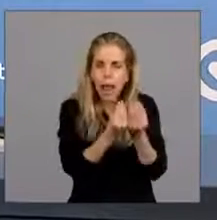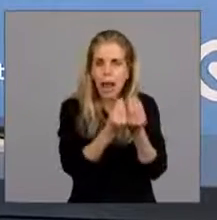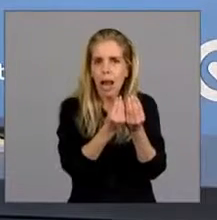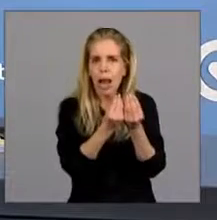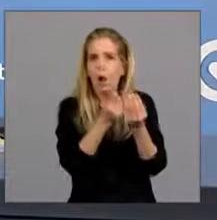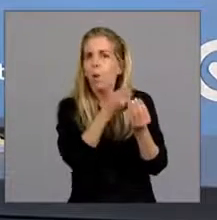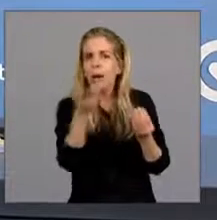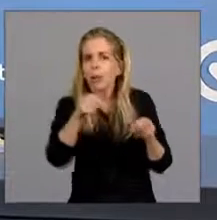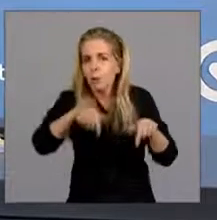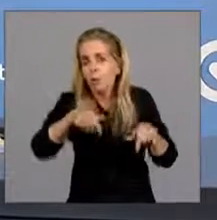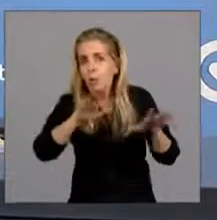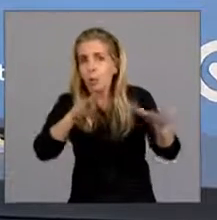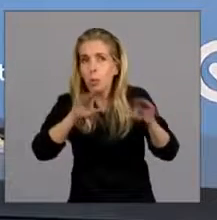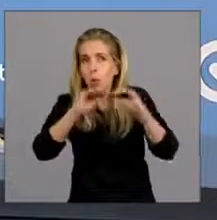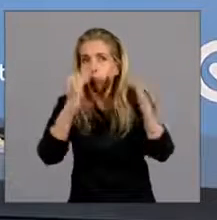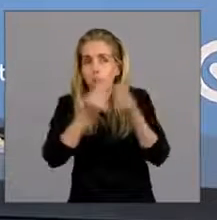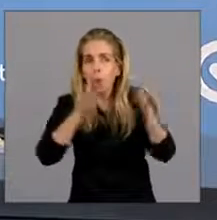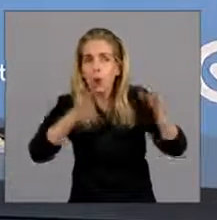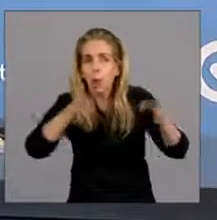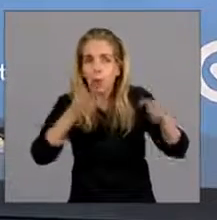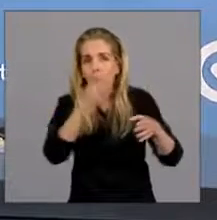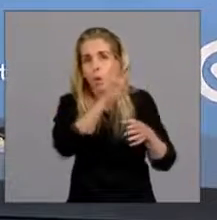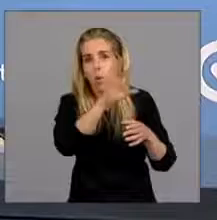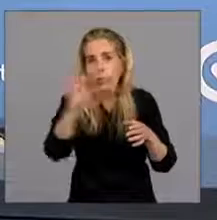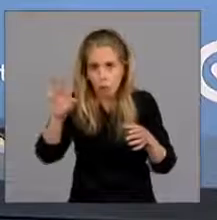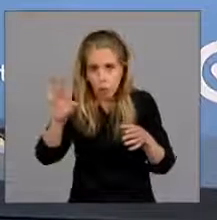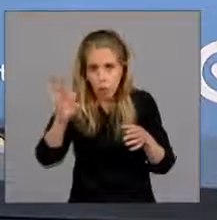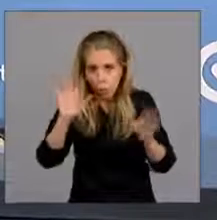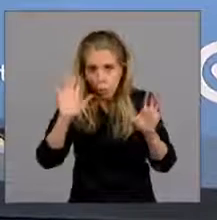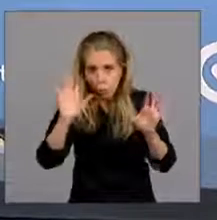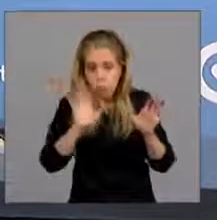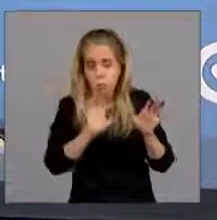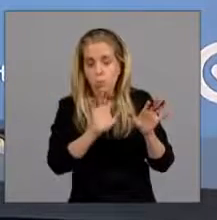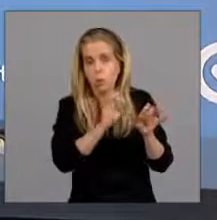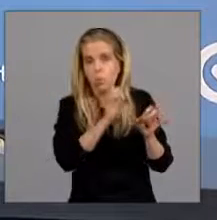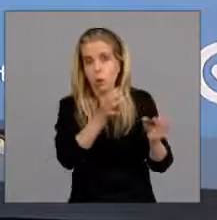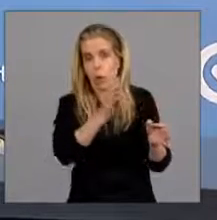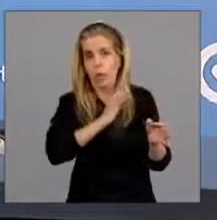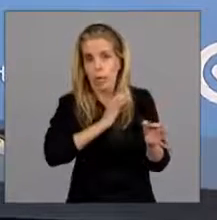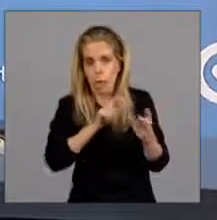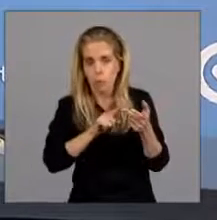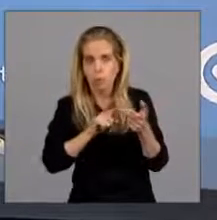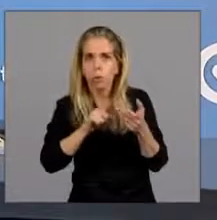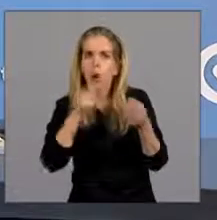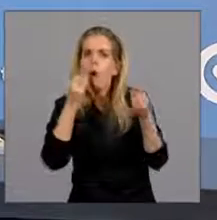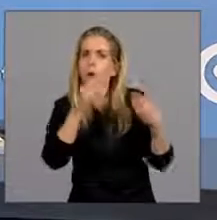estamos en 400 promedio, que es un nivel significativo. La tasa de cambio, o sea, la